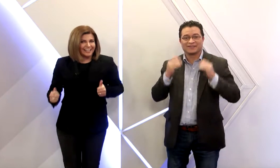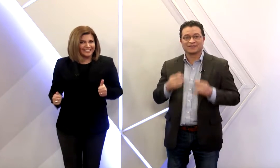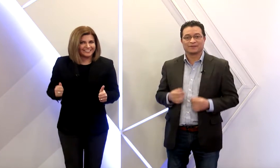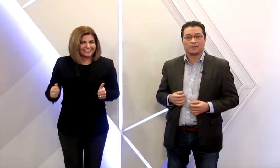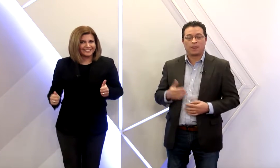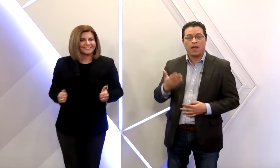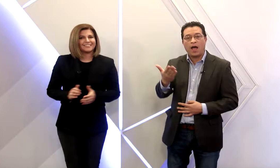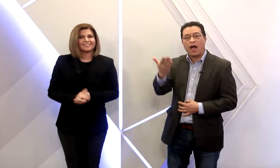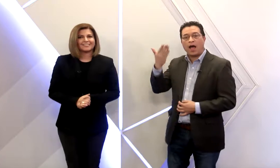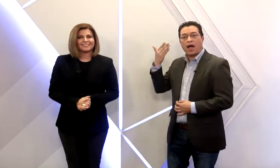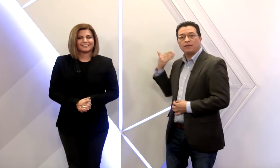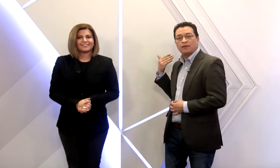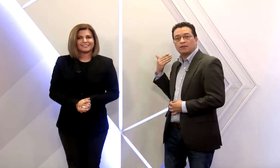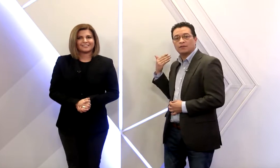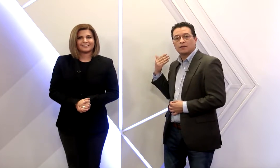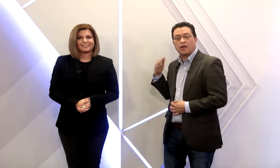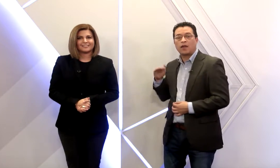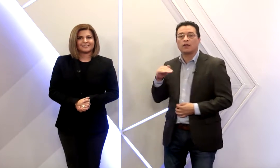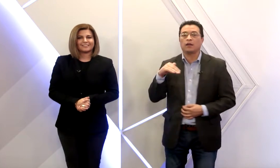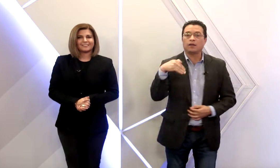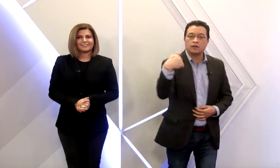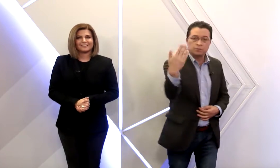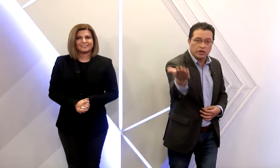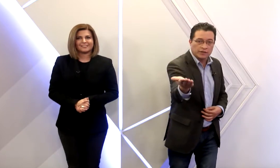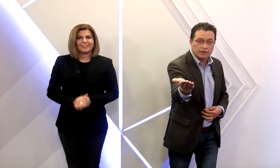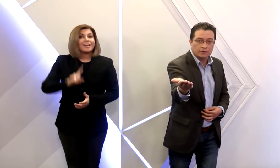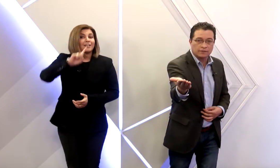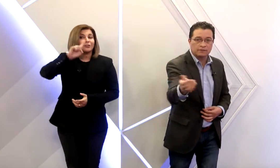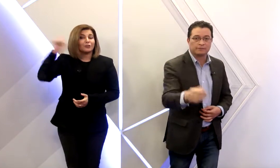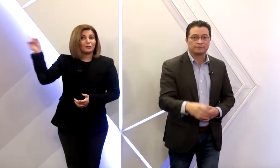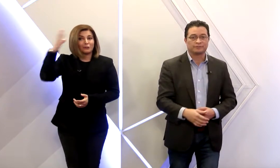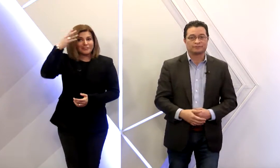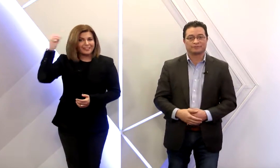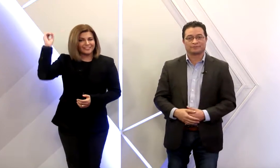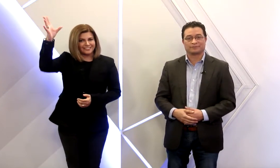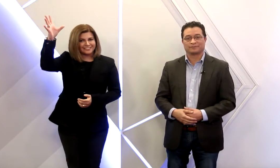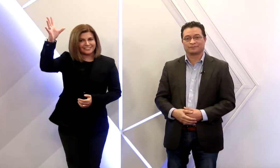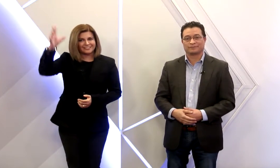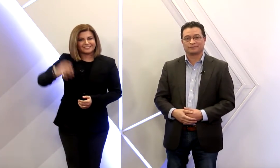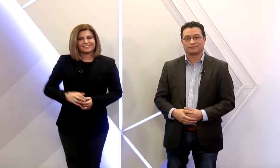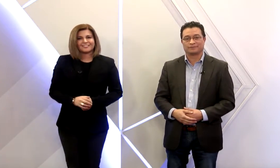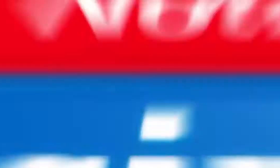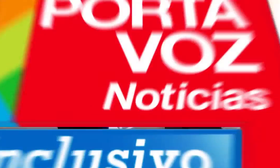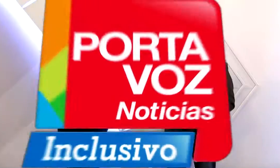Bailar. Antes y después. No lo olvides.